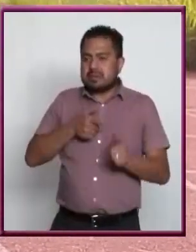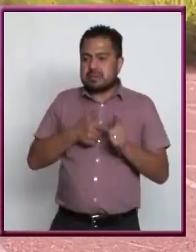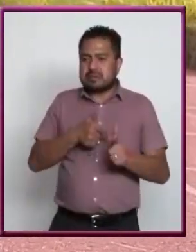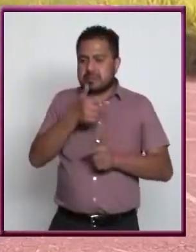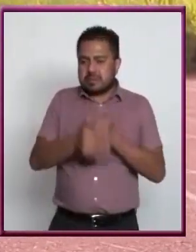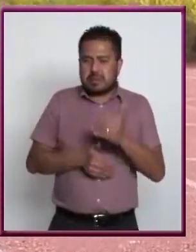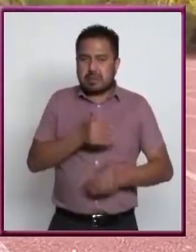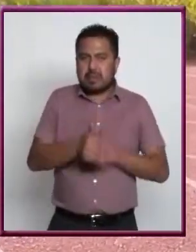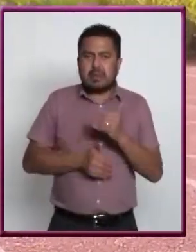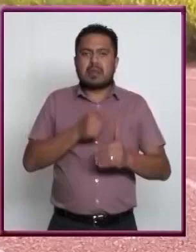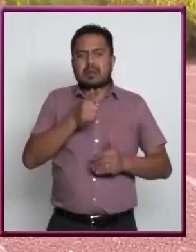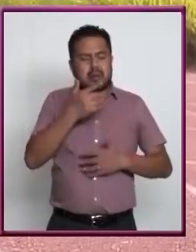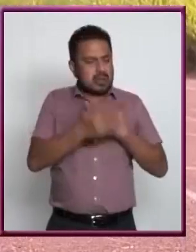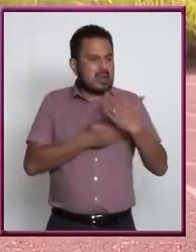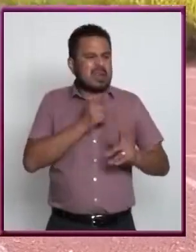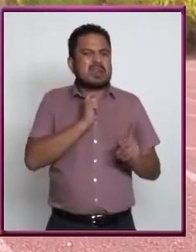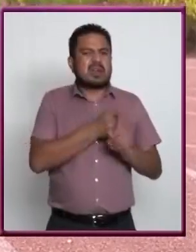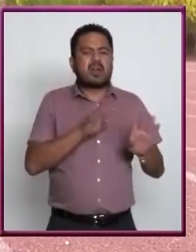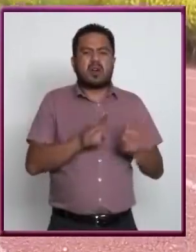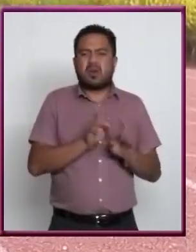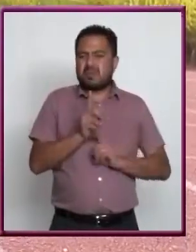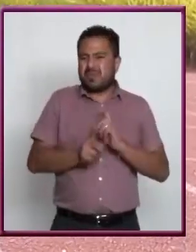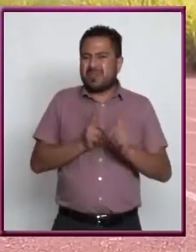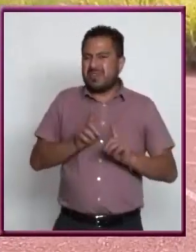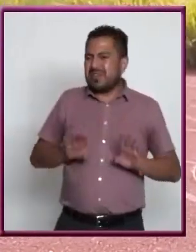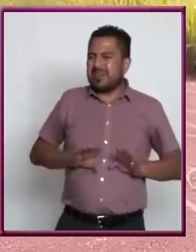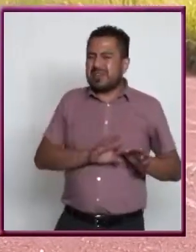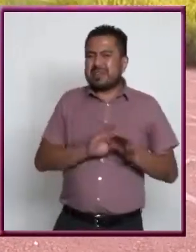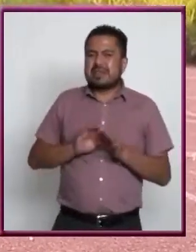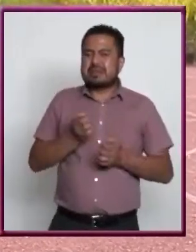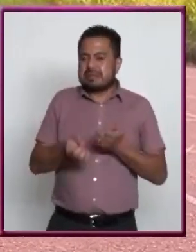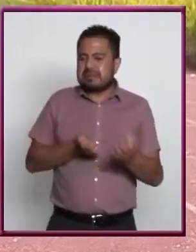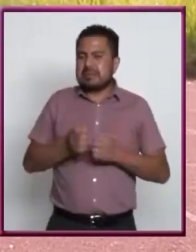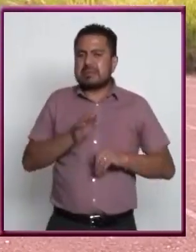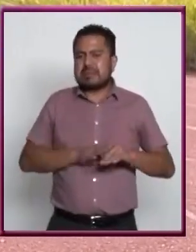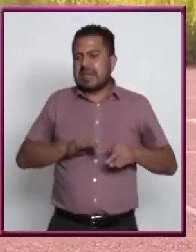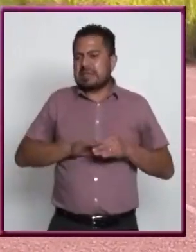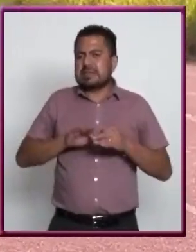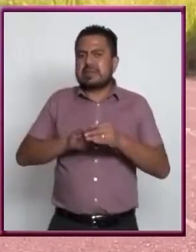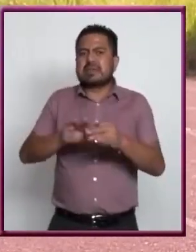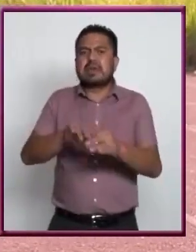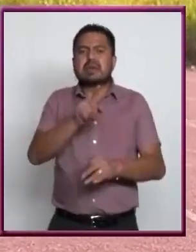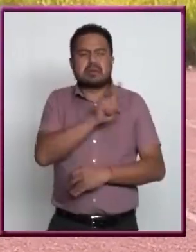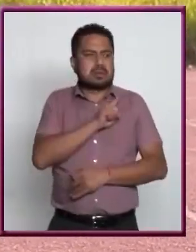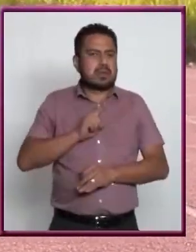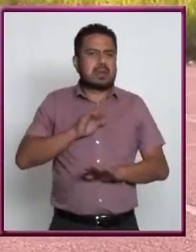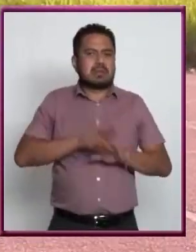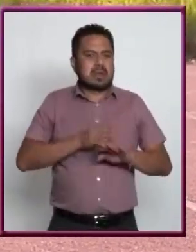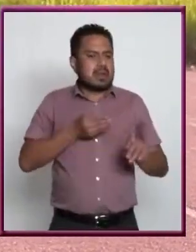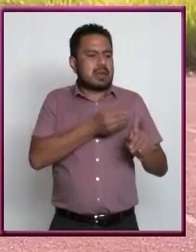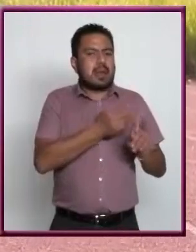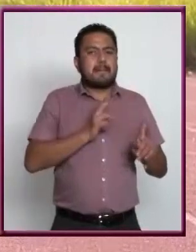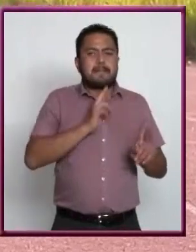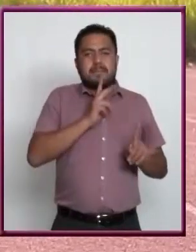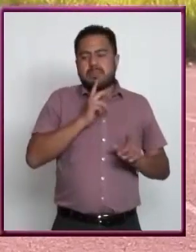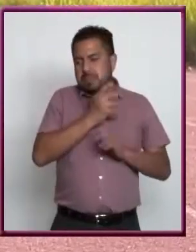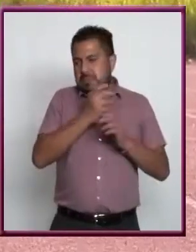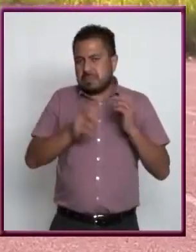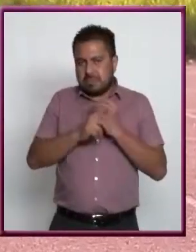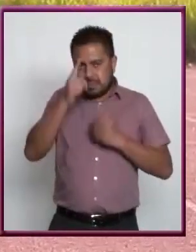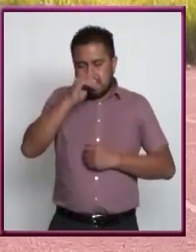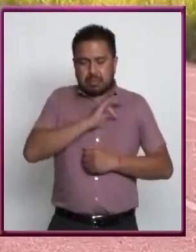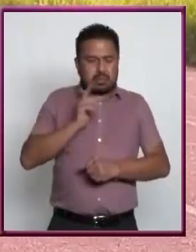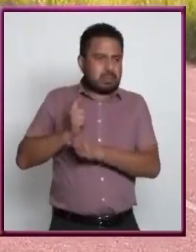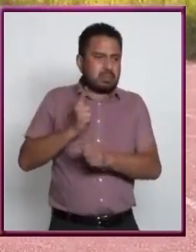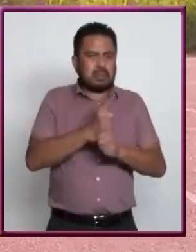adelante. Ser estudiante es como ser un atleta. Estás en entrenamiento constante y tienes que darte a ti las mejores condiciones para